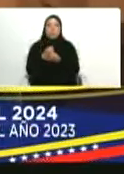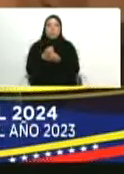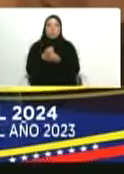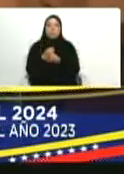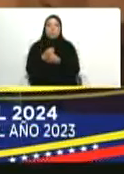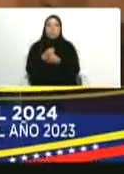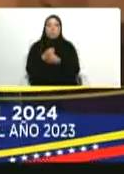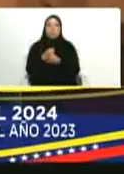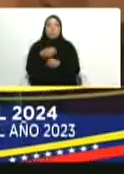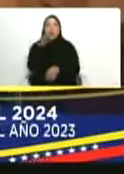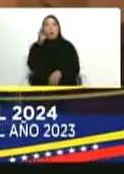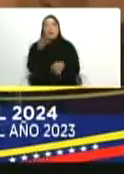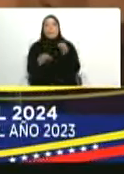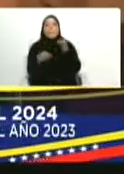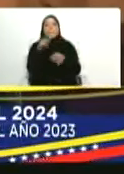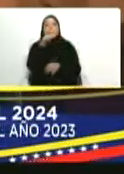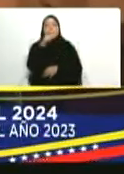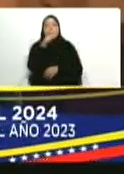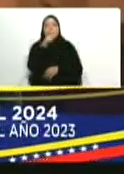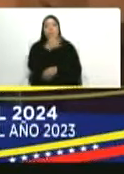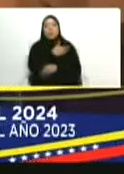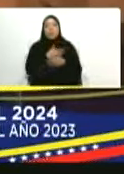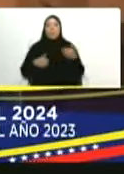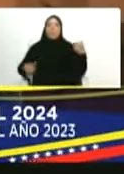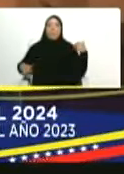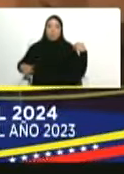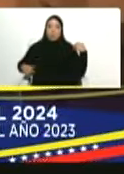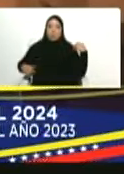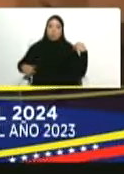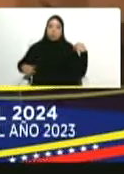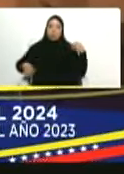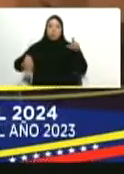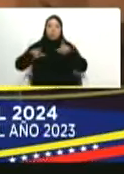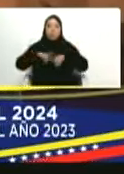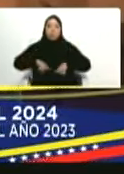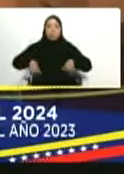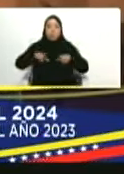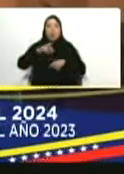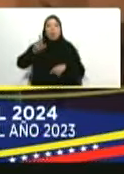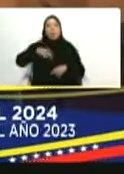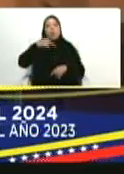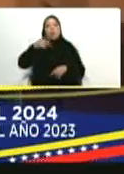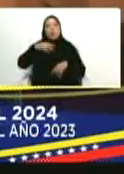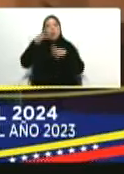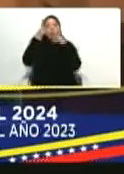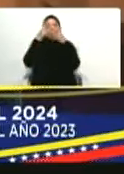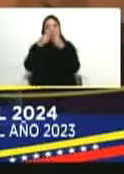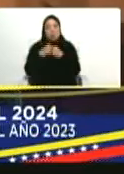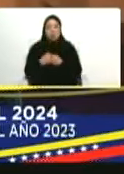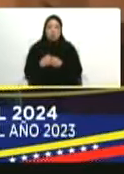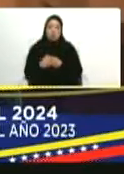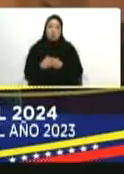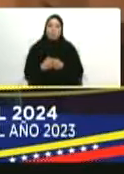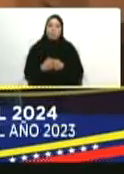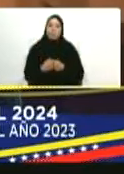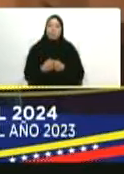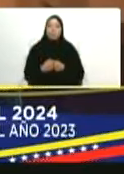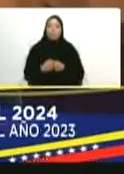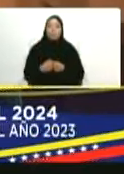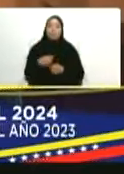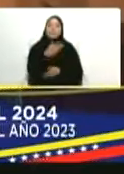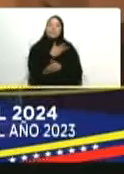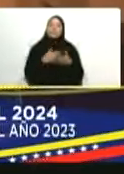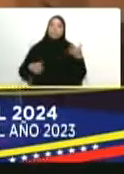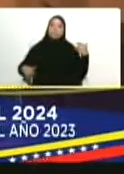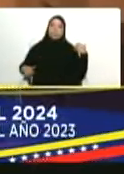Malaquías Gil Rodríguez, presidente de la Sala Político-Administrativa, doctor Henry Timaure,